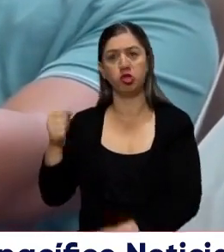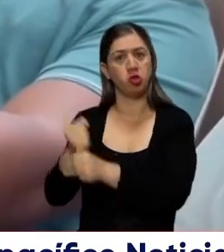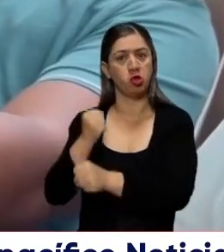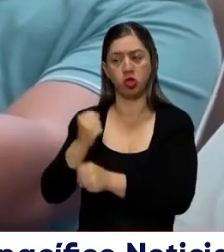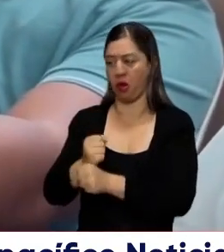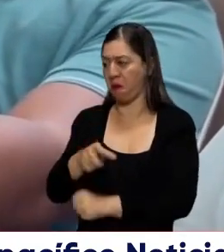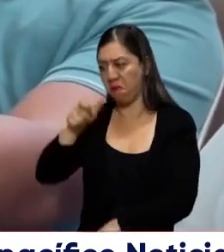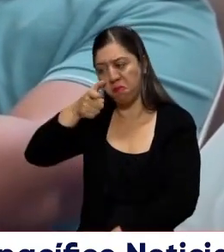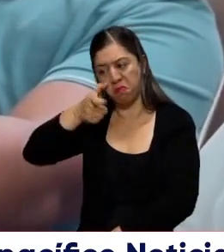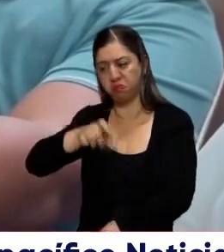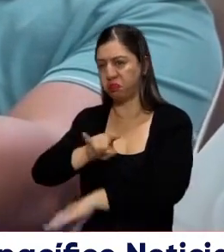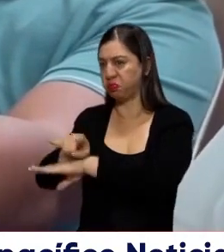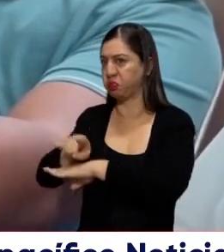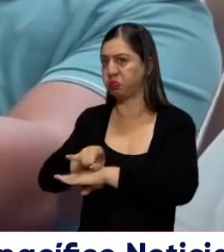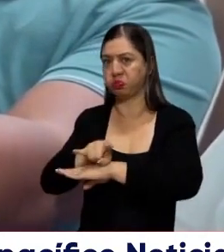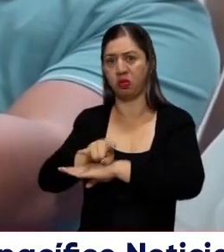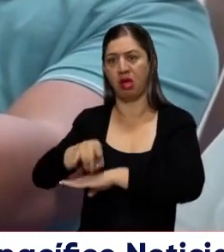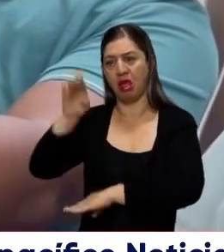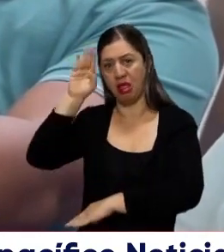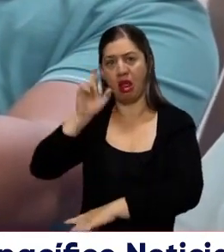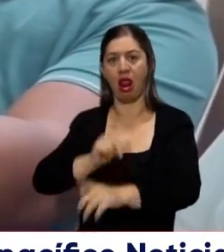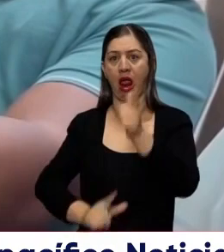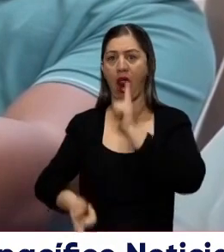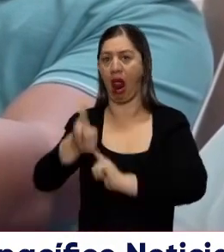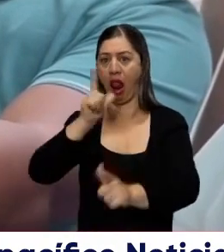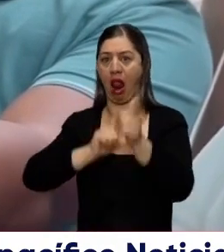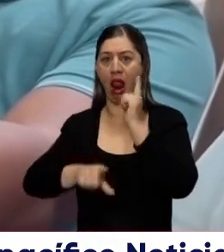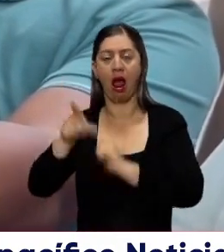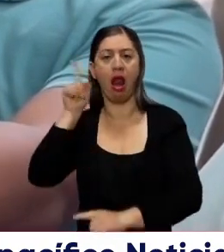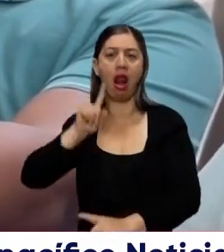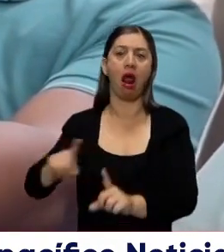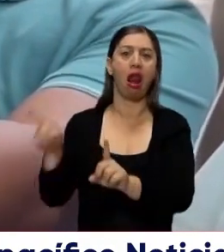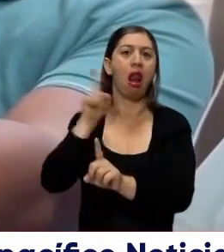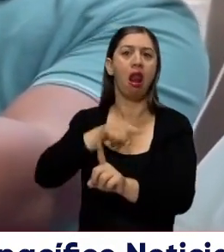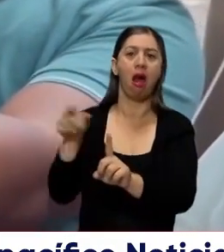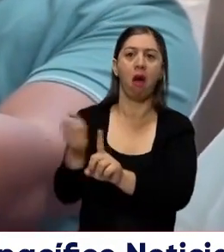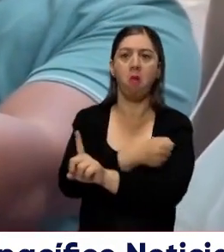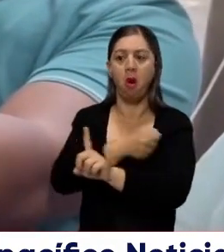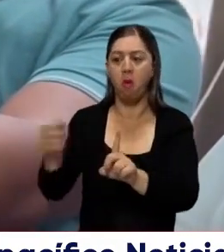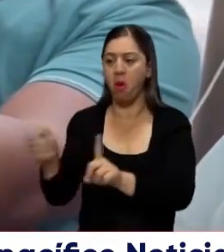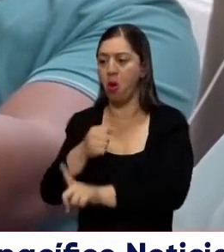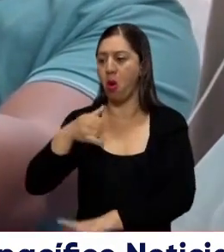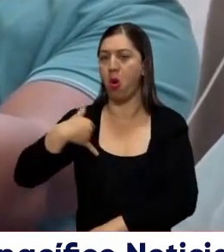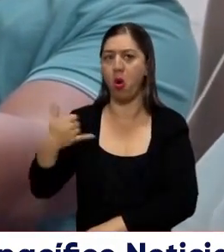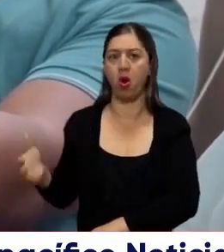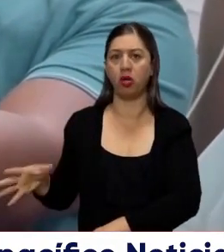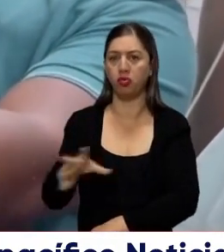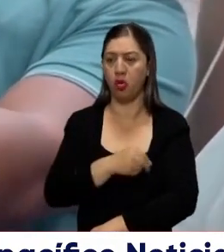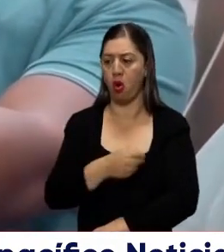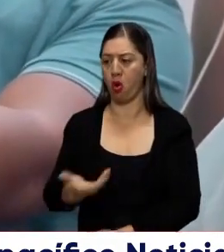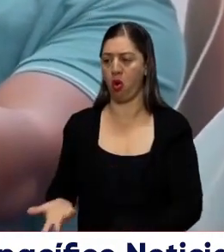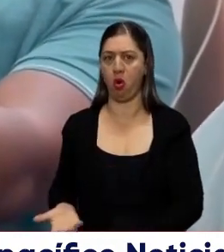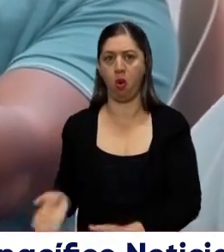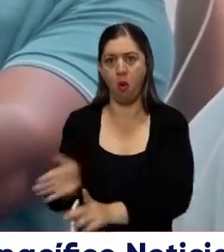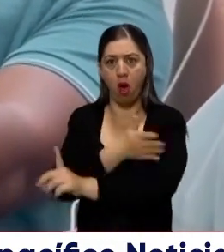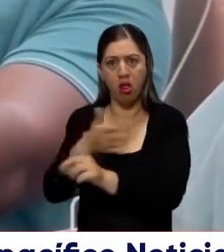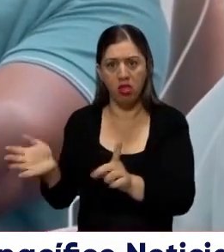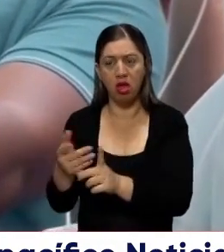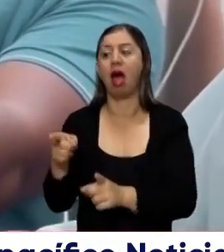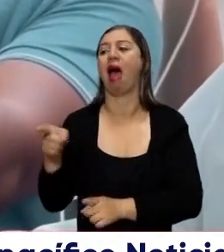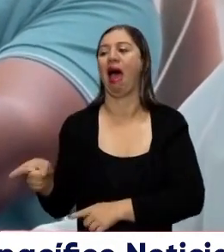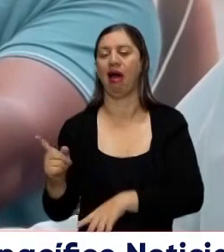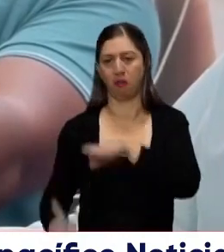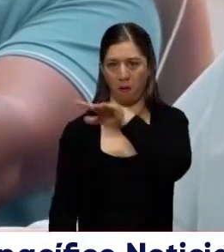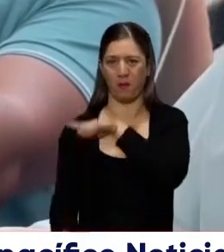trabajo. Estaban alcoholizados, estaban maltratando a los muchachos y pues se ocasionó una riña también